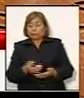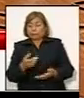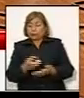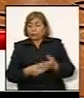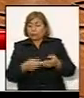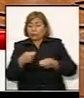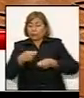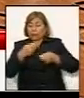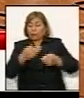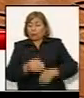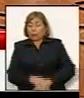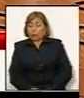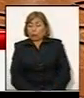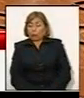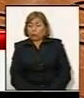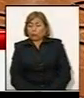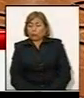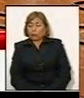asignado